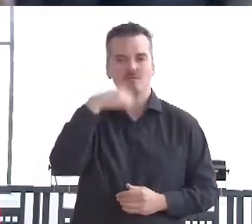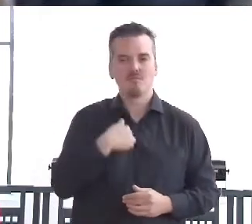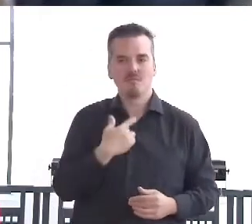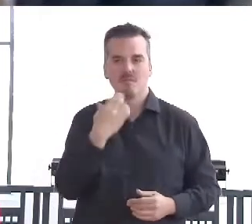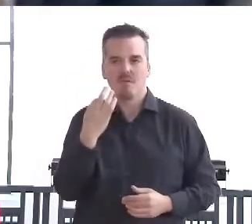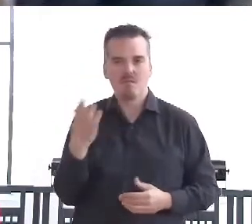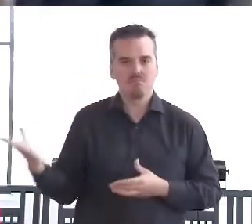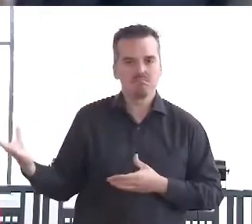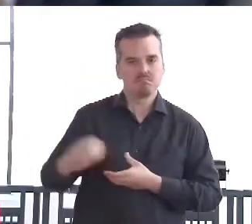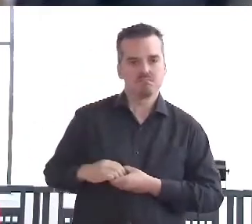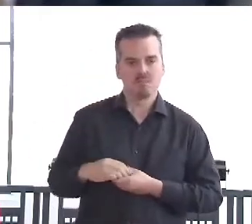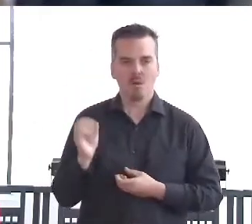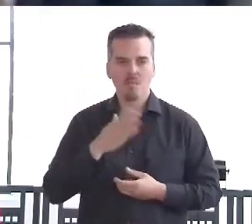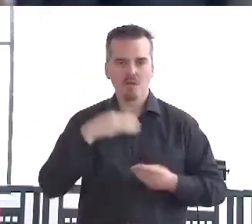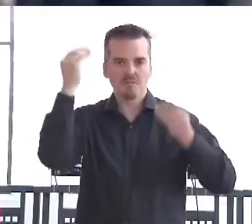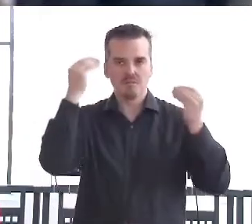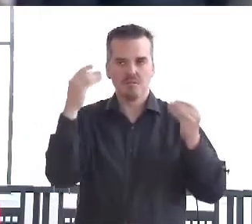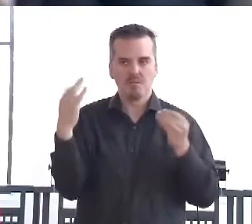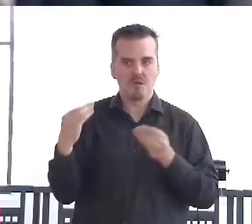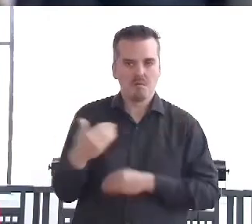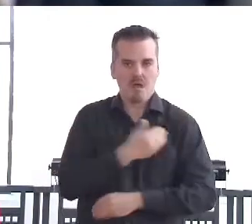por qué implicar a nadie en mis reflexiones.